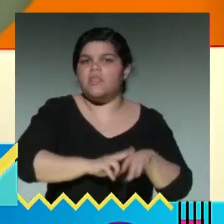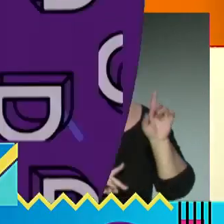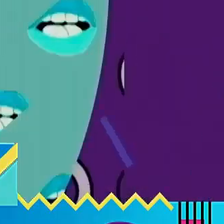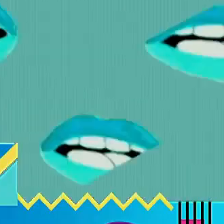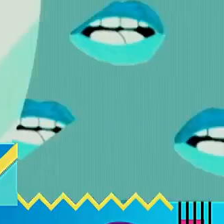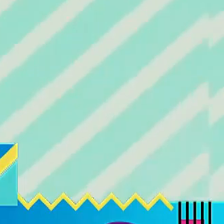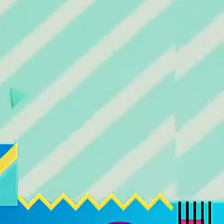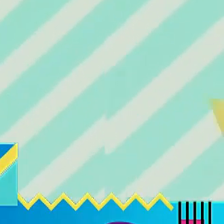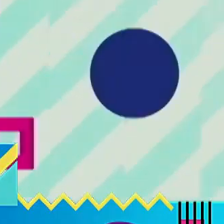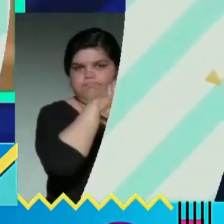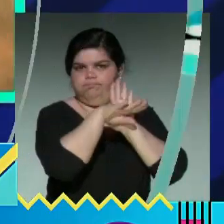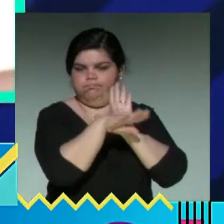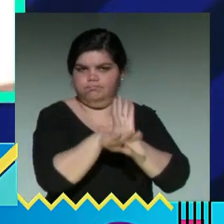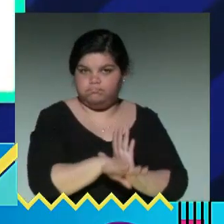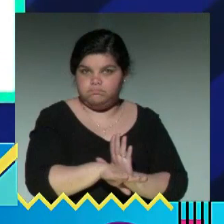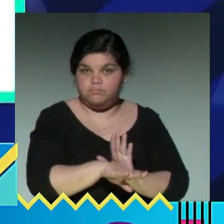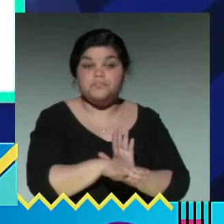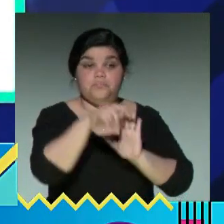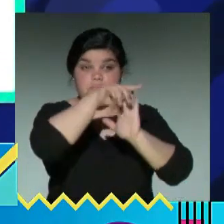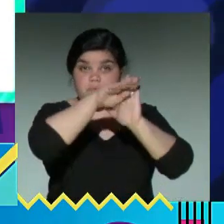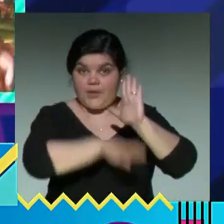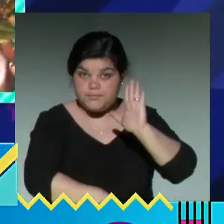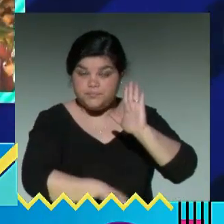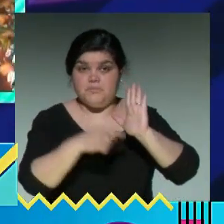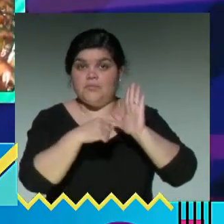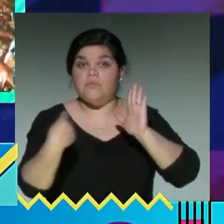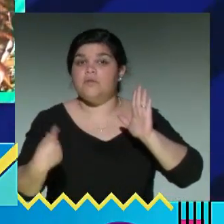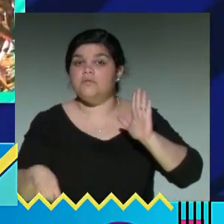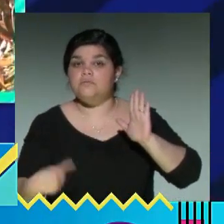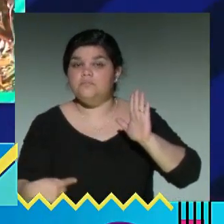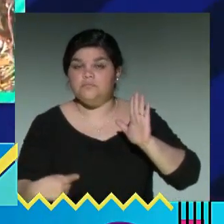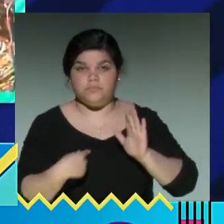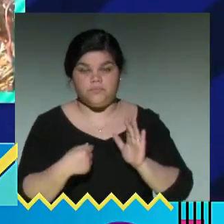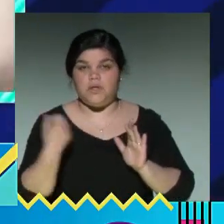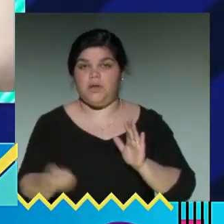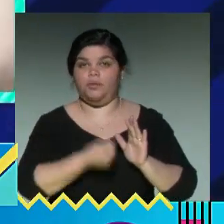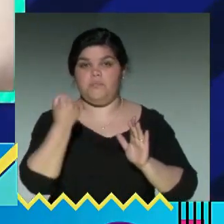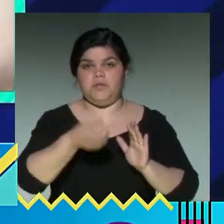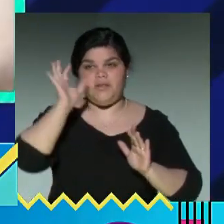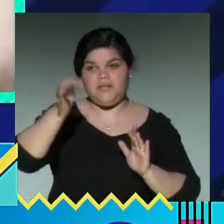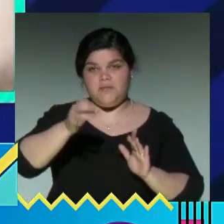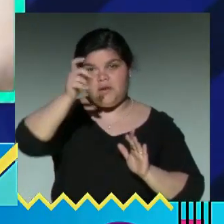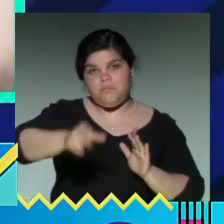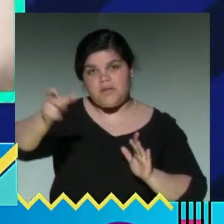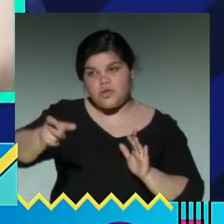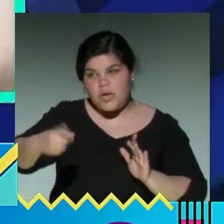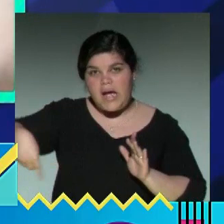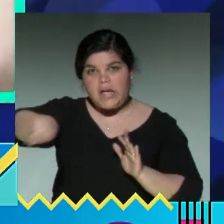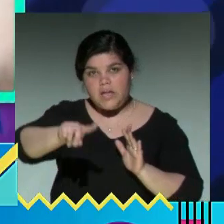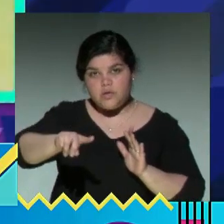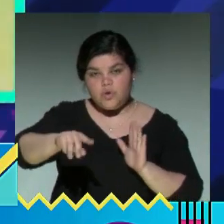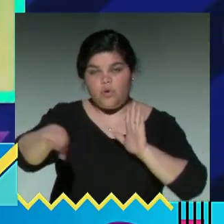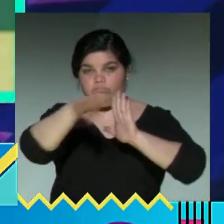y que esas habilidades estuvieron planteadas en función de sus principales empleadores. O sea, las personas